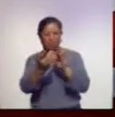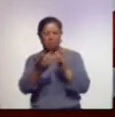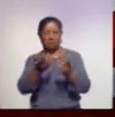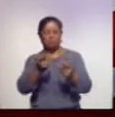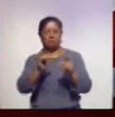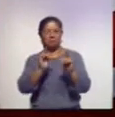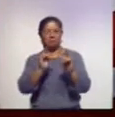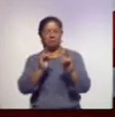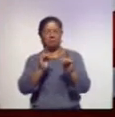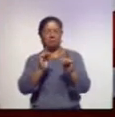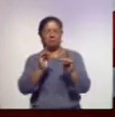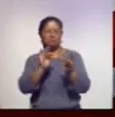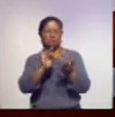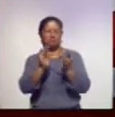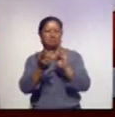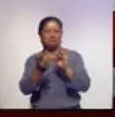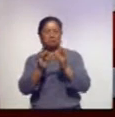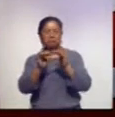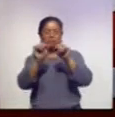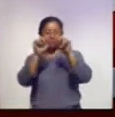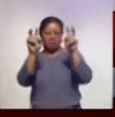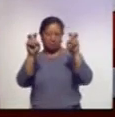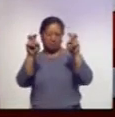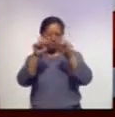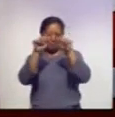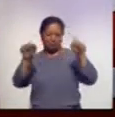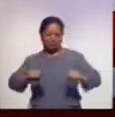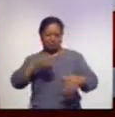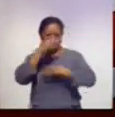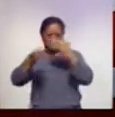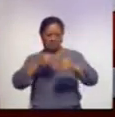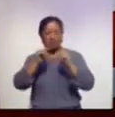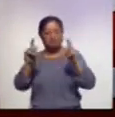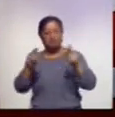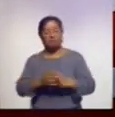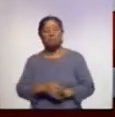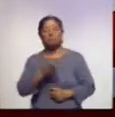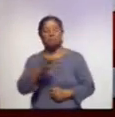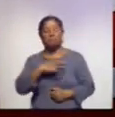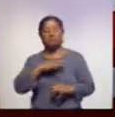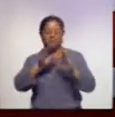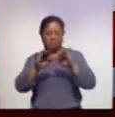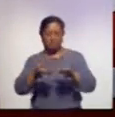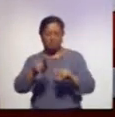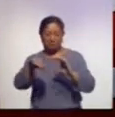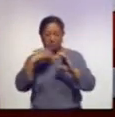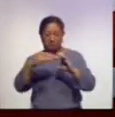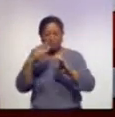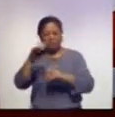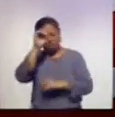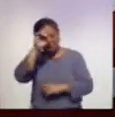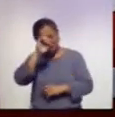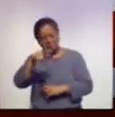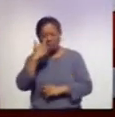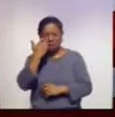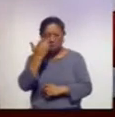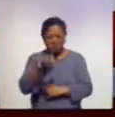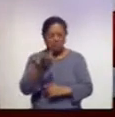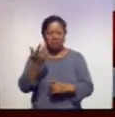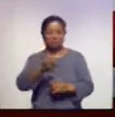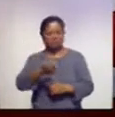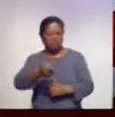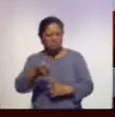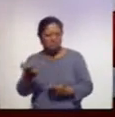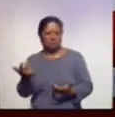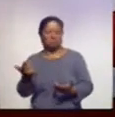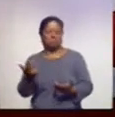manera simultánea, que es Sistema de Noticias Tlaxcala, y además ahí recibimos sus comentarios, opiniones, puntos de vista,